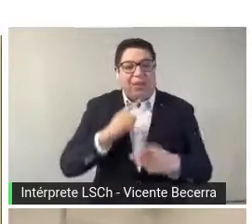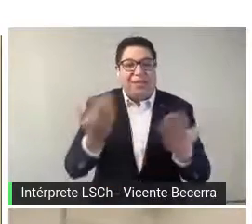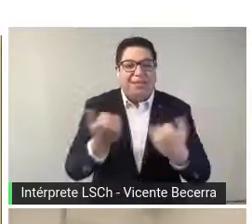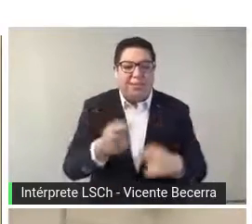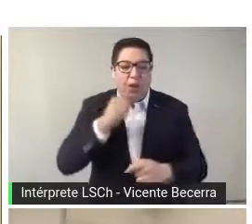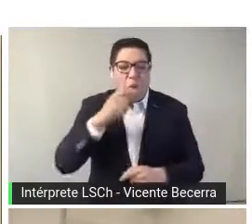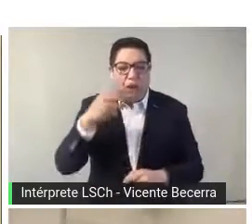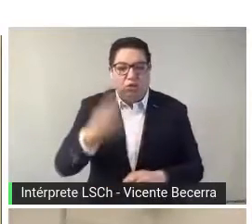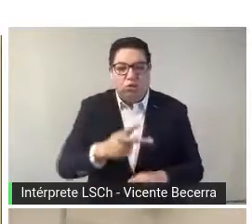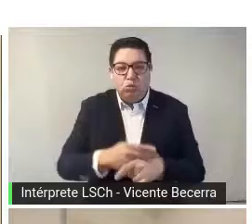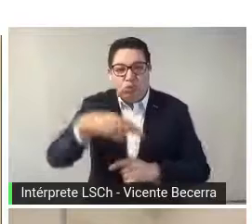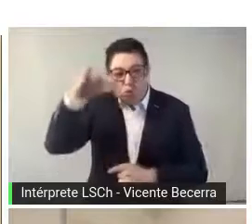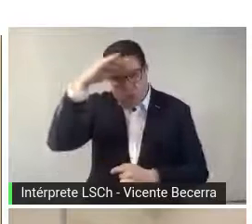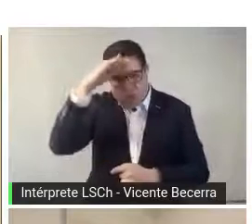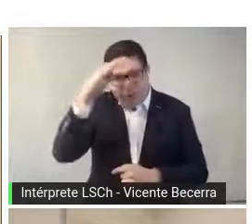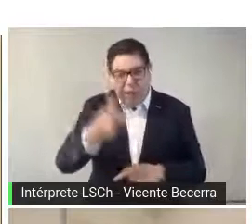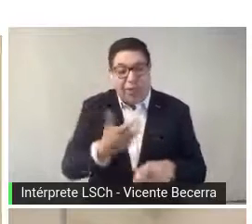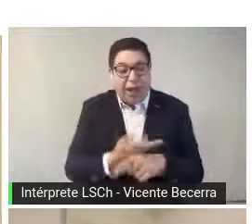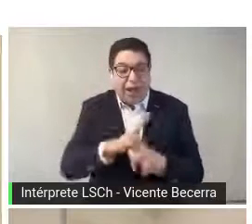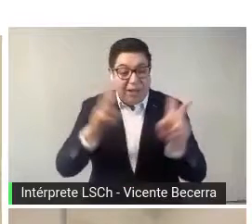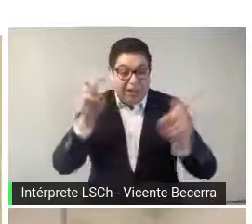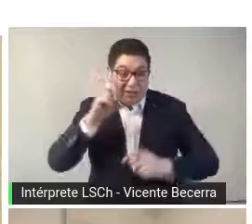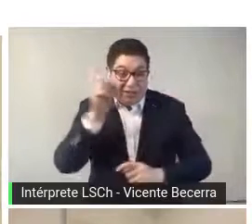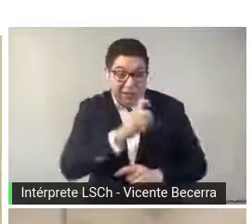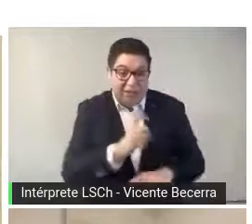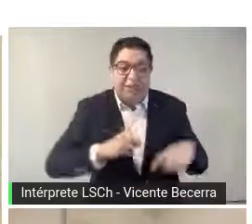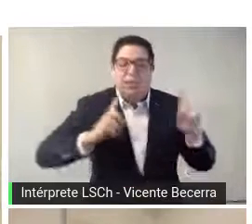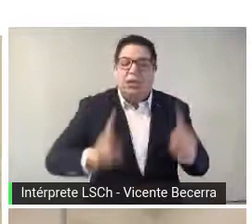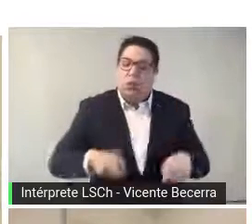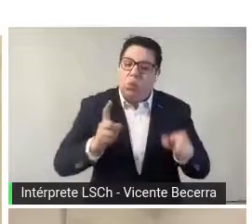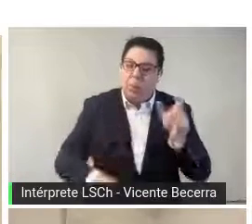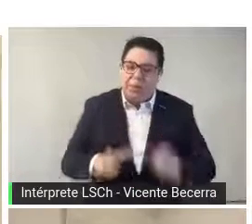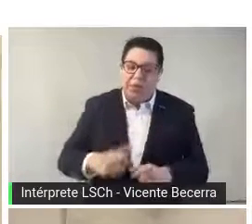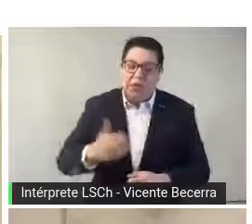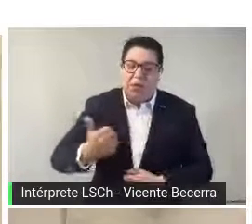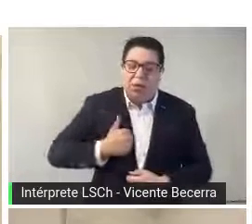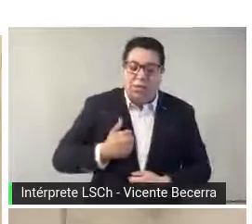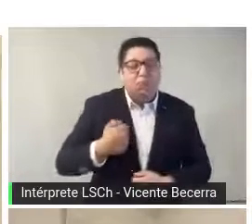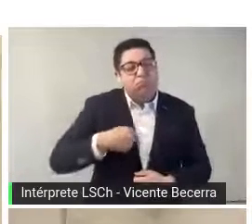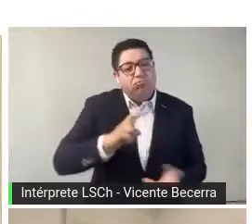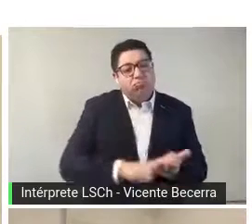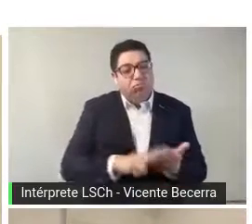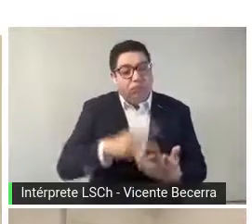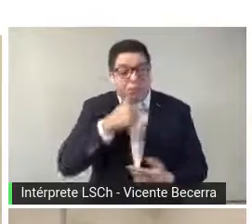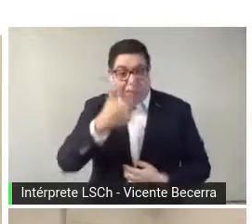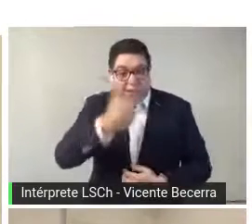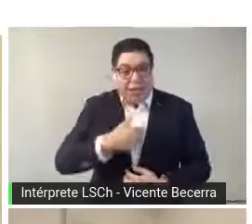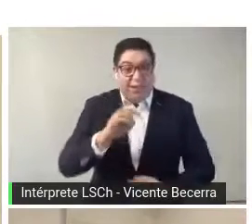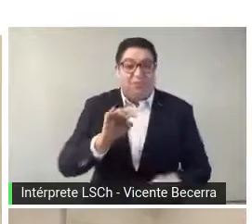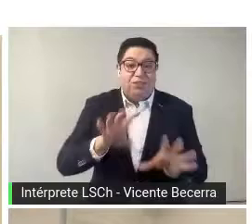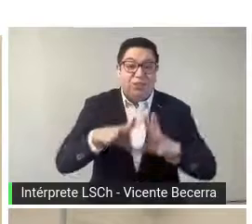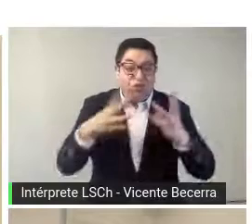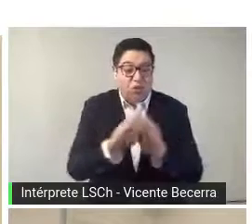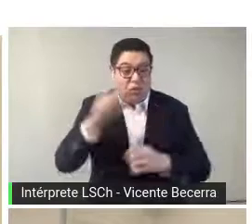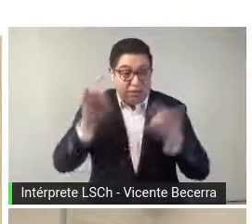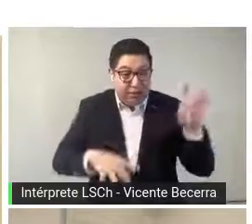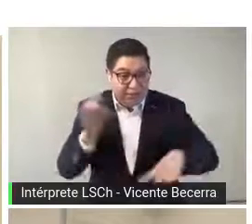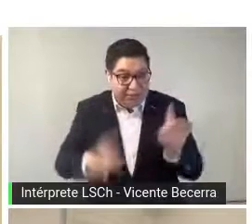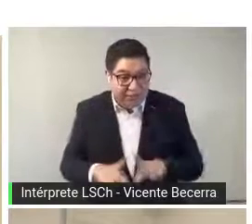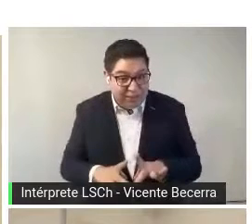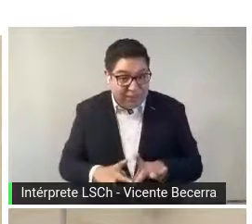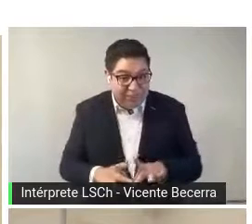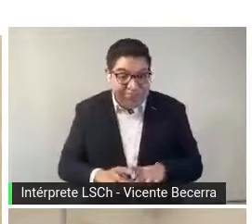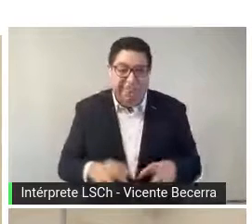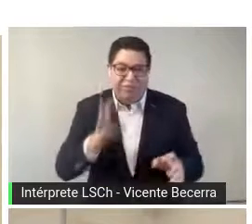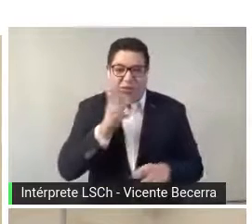la situación difícil y compleja que nos ha tocado vivir, aunque uno no tenga todas las respuestas. Las respuestas, las